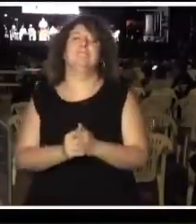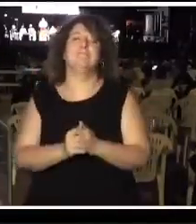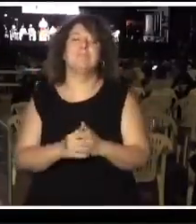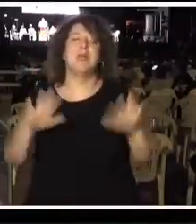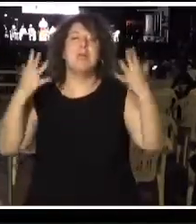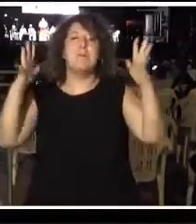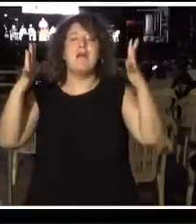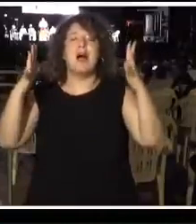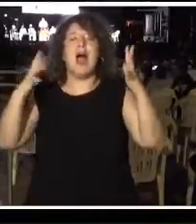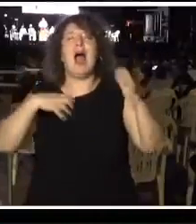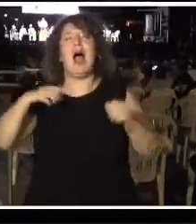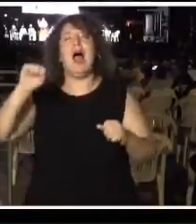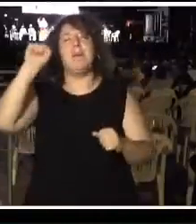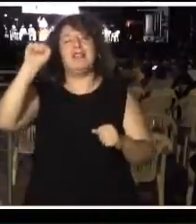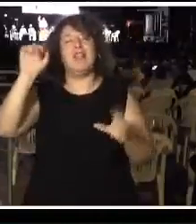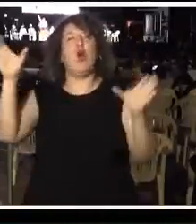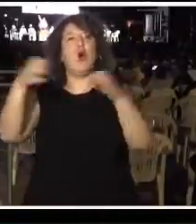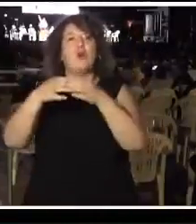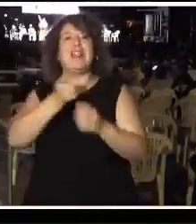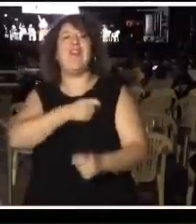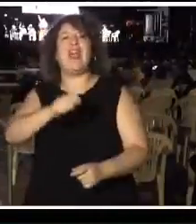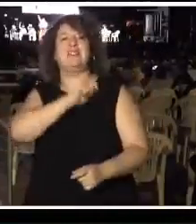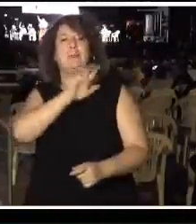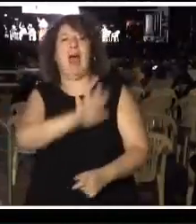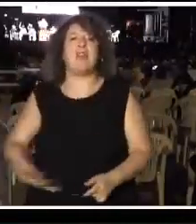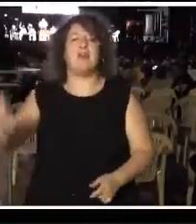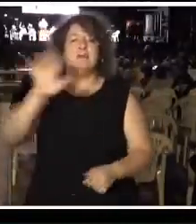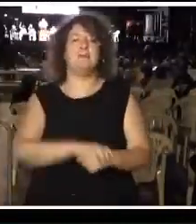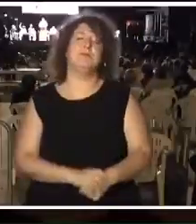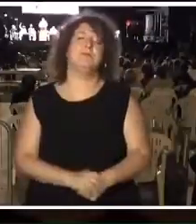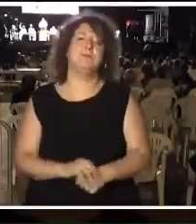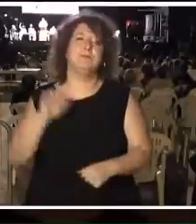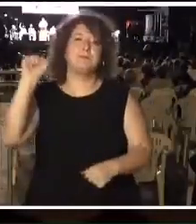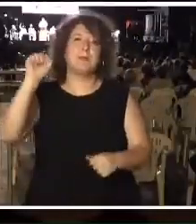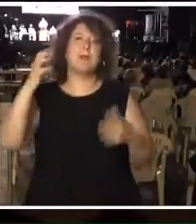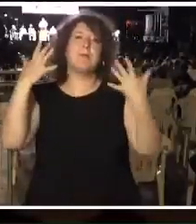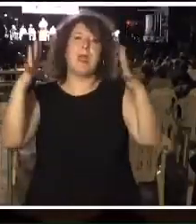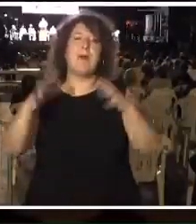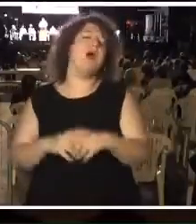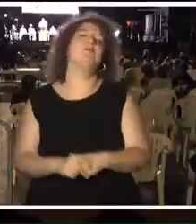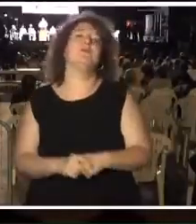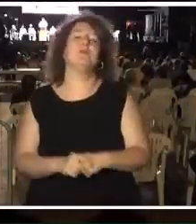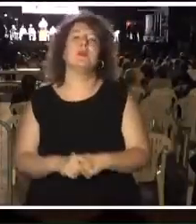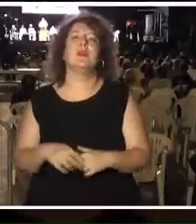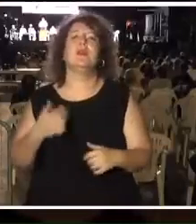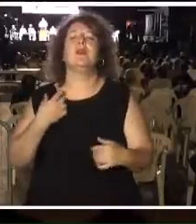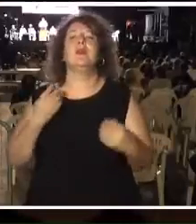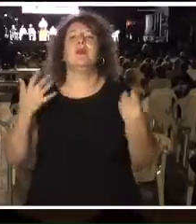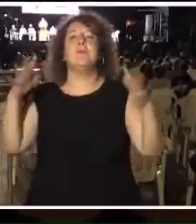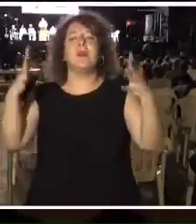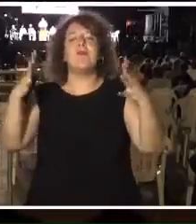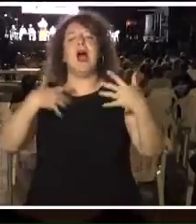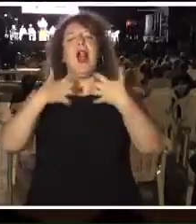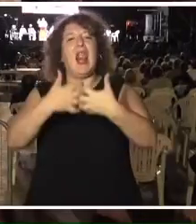el Partido Comunista de España! ¡Viva la lucha de la